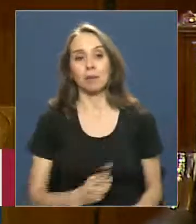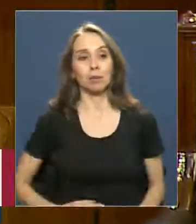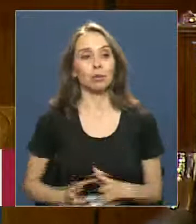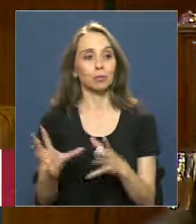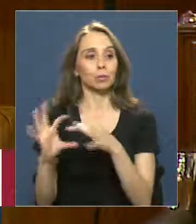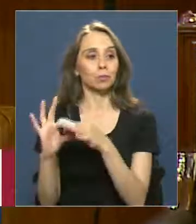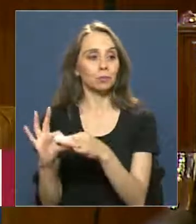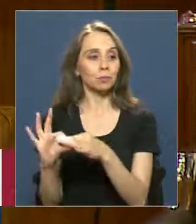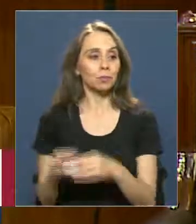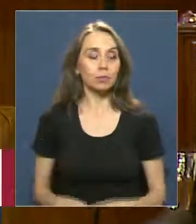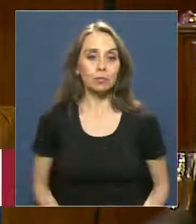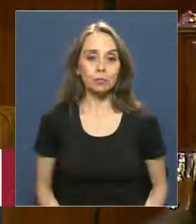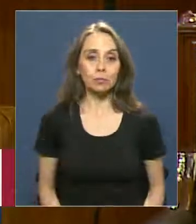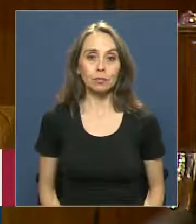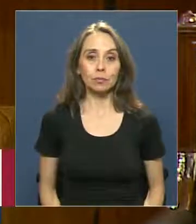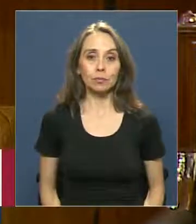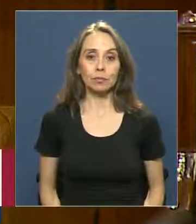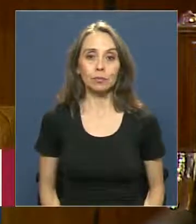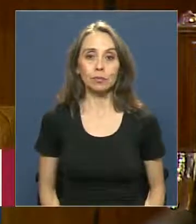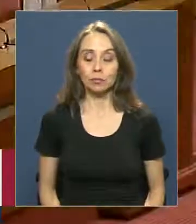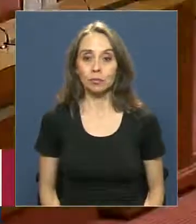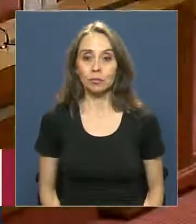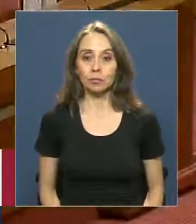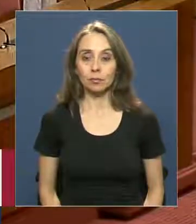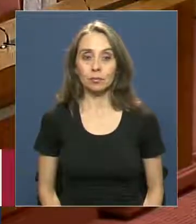Muchas gracias.